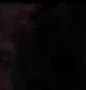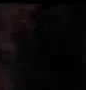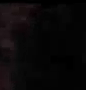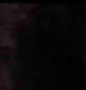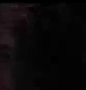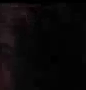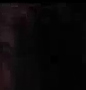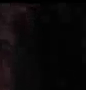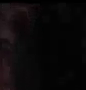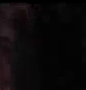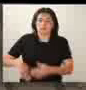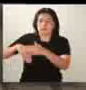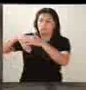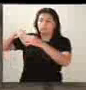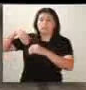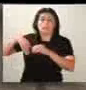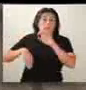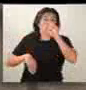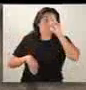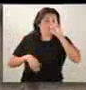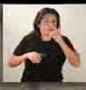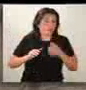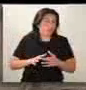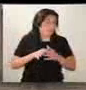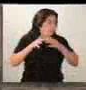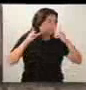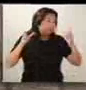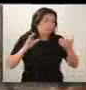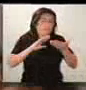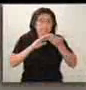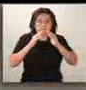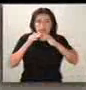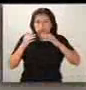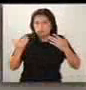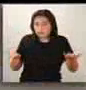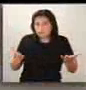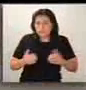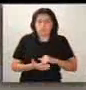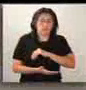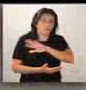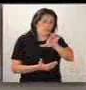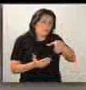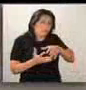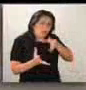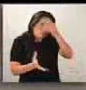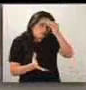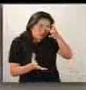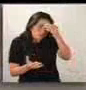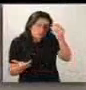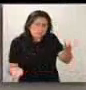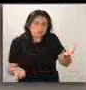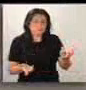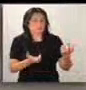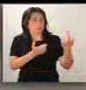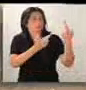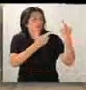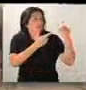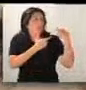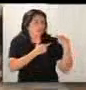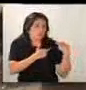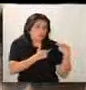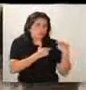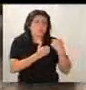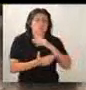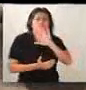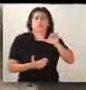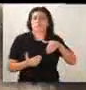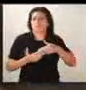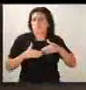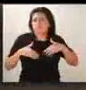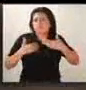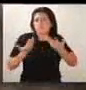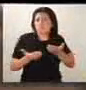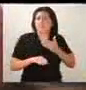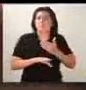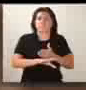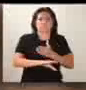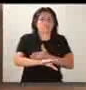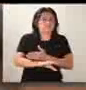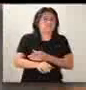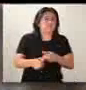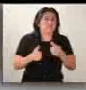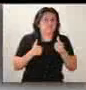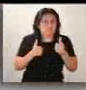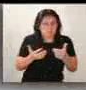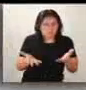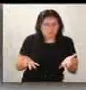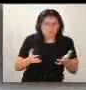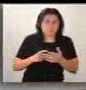El Perú es como una gran comunidad, donde hemos aprendido que con responsabilidad podemos hacer grandes cosas. Y este 10 de abril, muchos